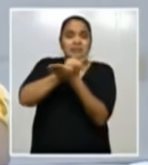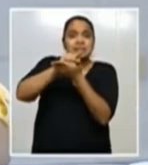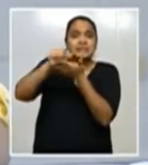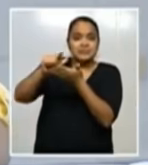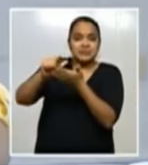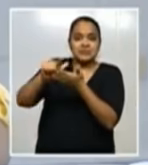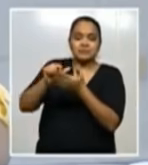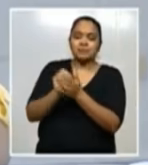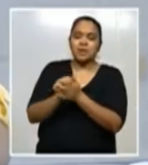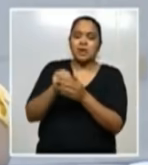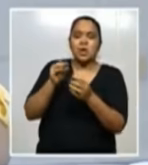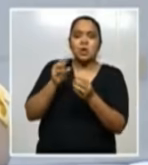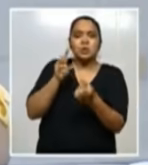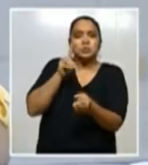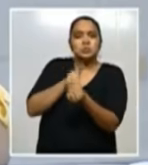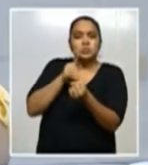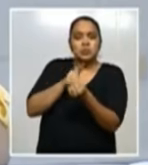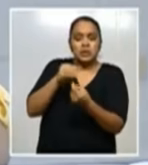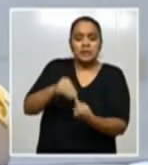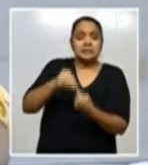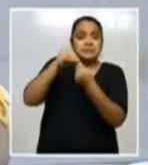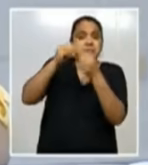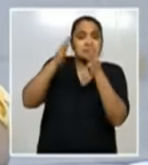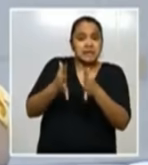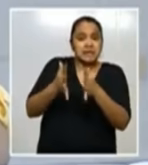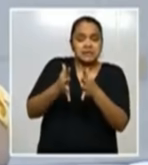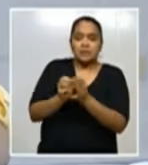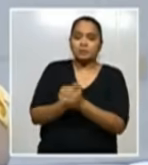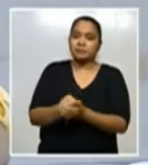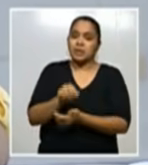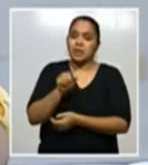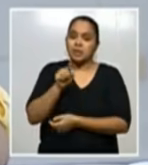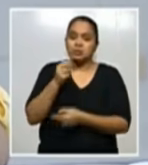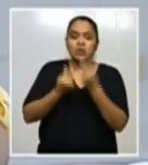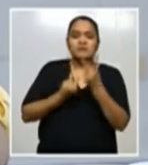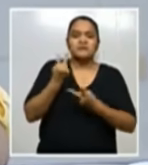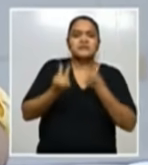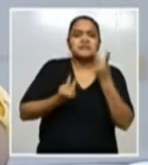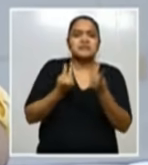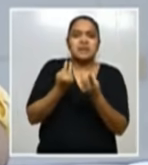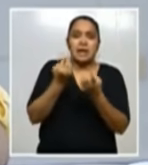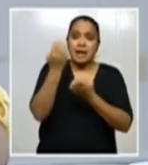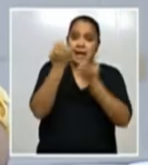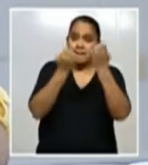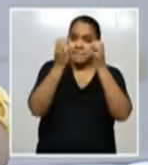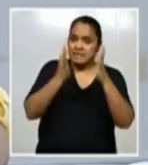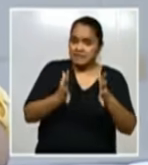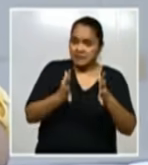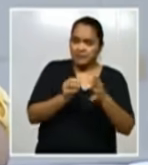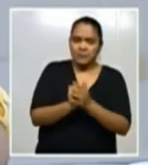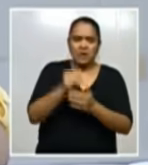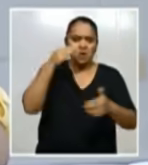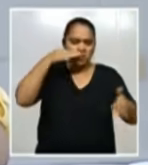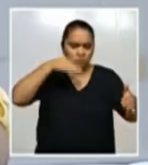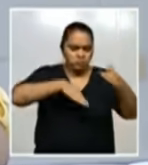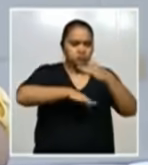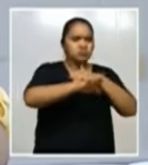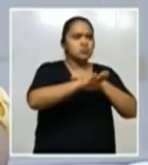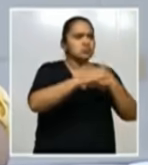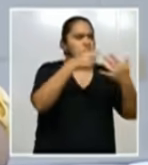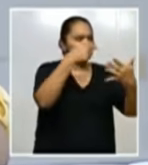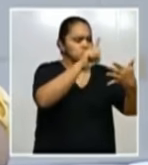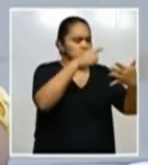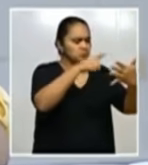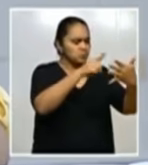equipo de epidemiólogos. Y si una empresa en estas aperturas inteligentes no cumple las medidas o protocolos de